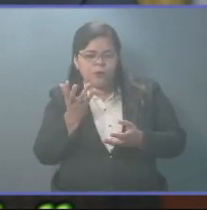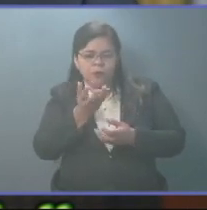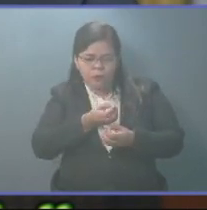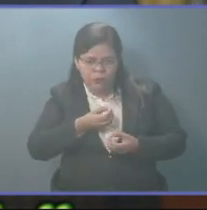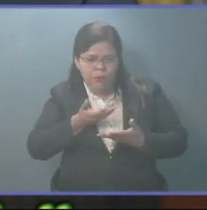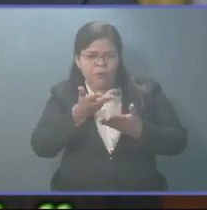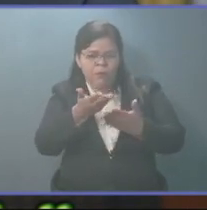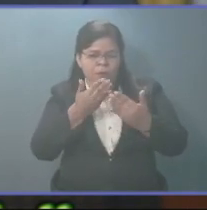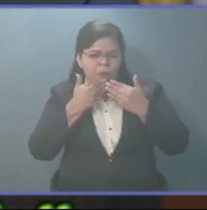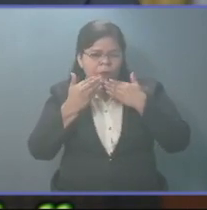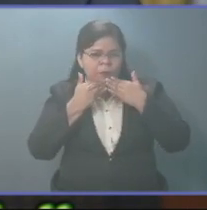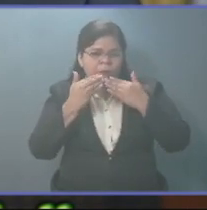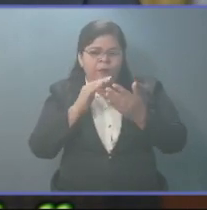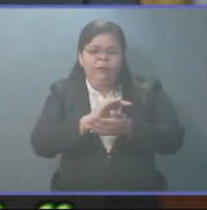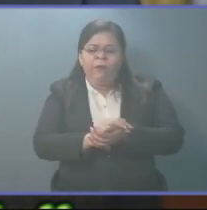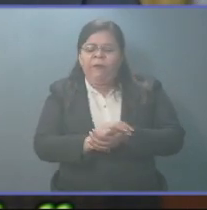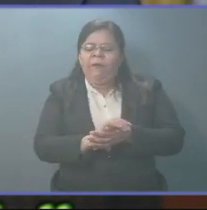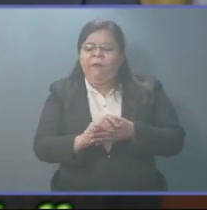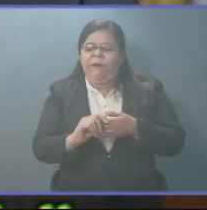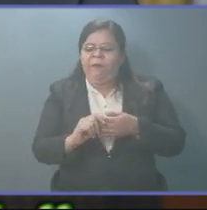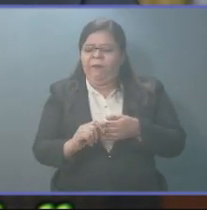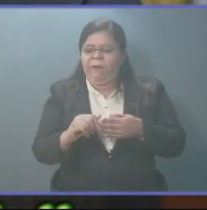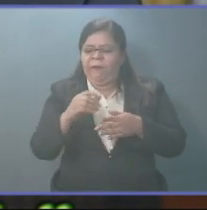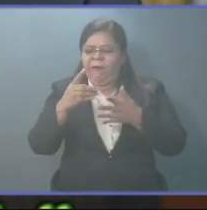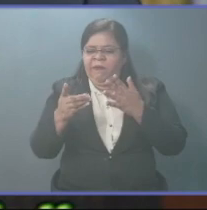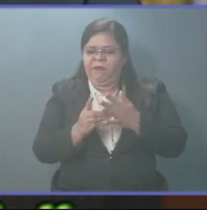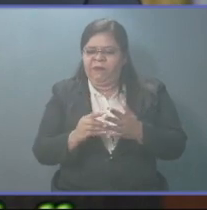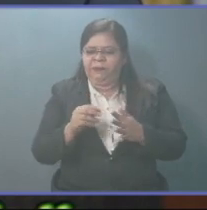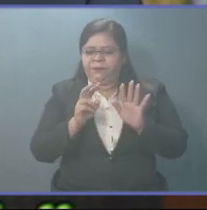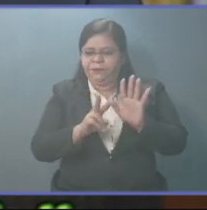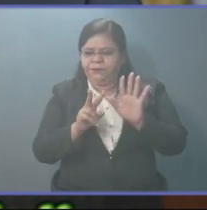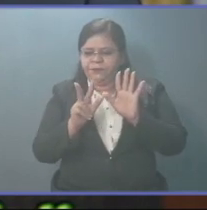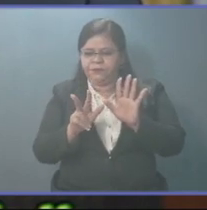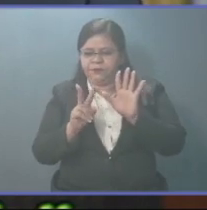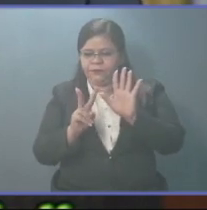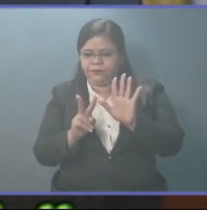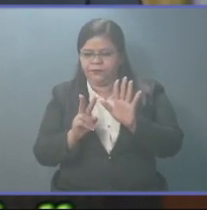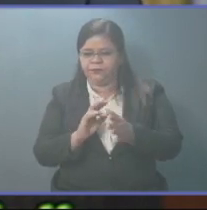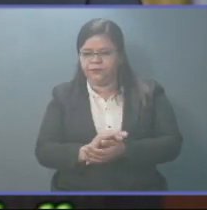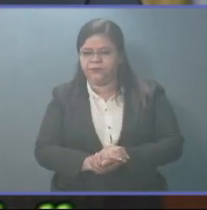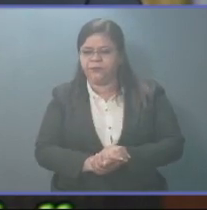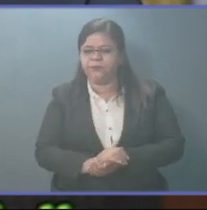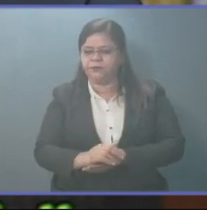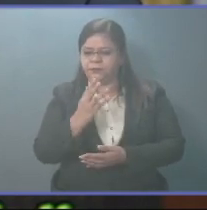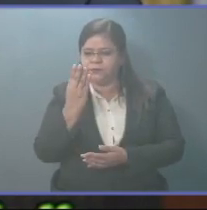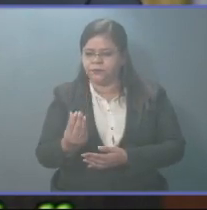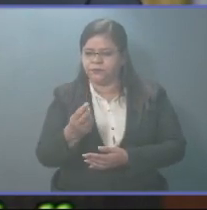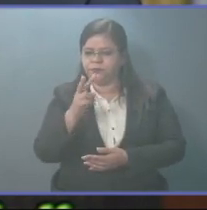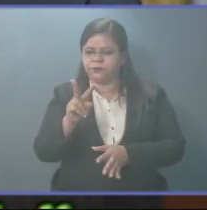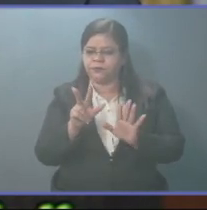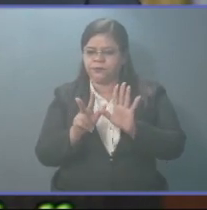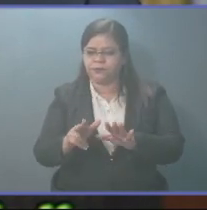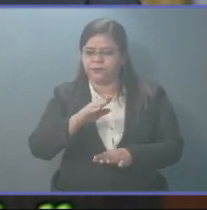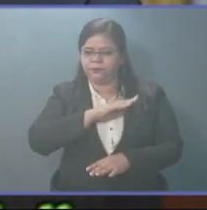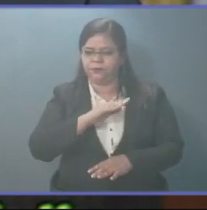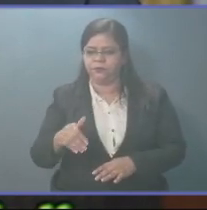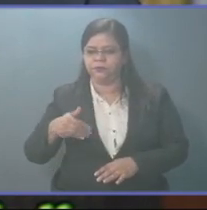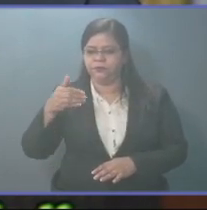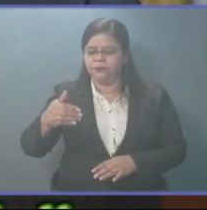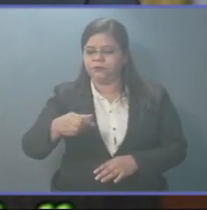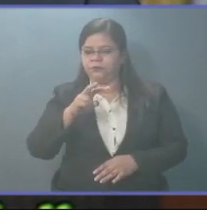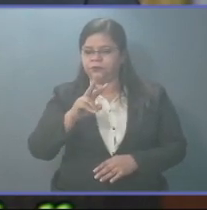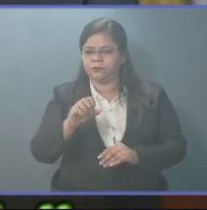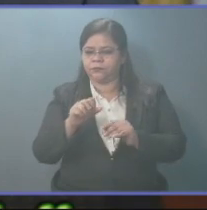siguientes acotaciones. En el decreto 787 de fecha 28 de septiembre del